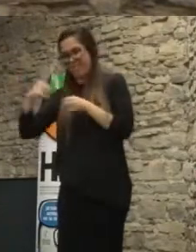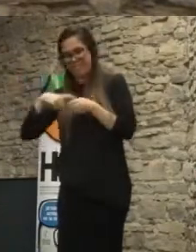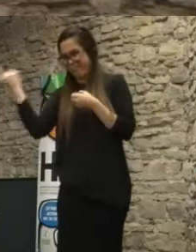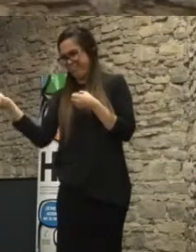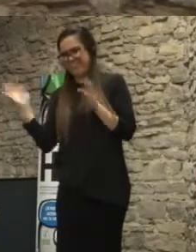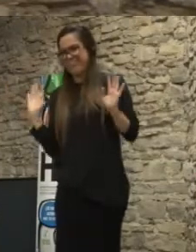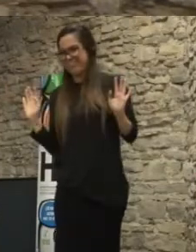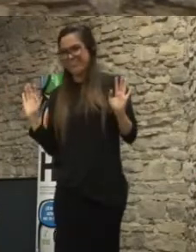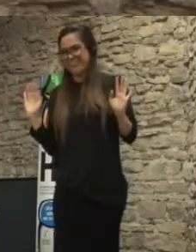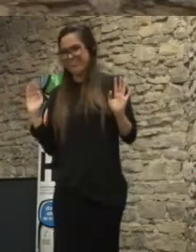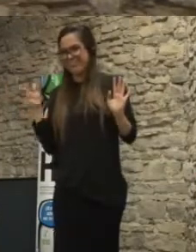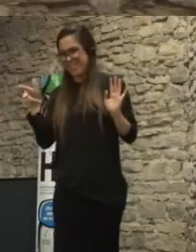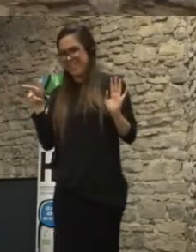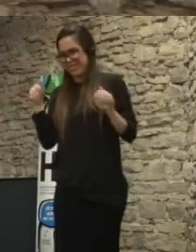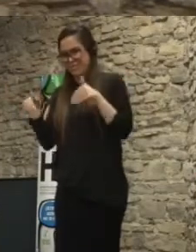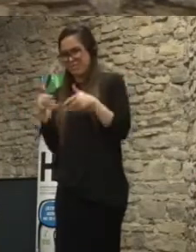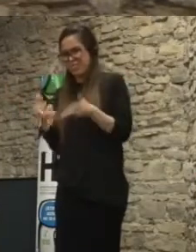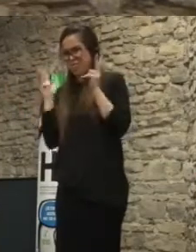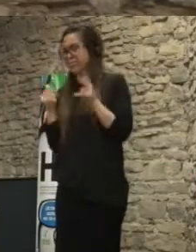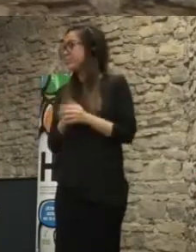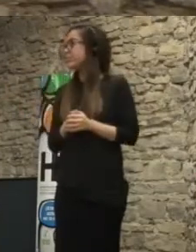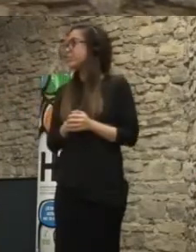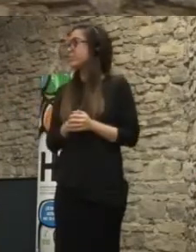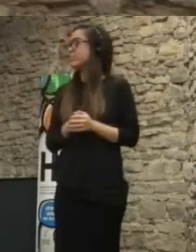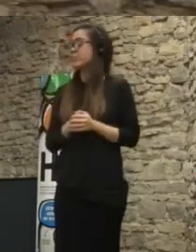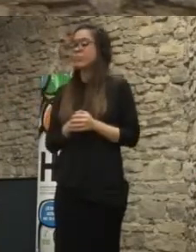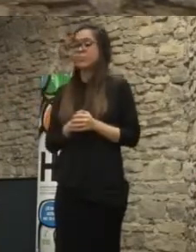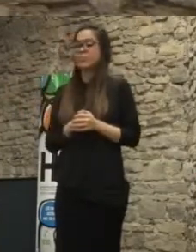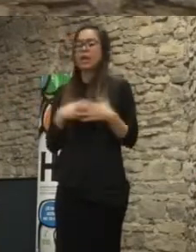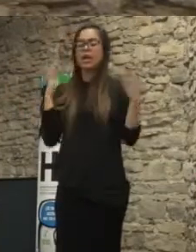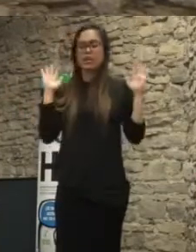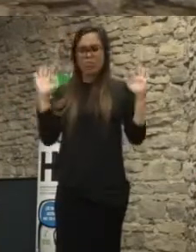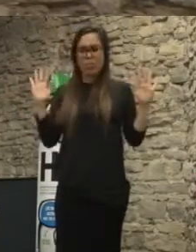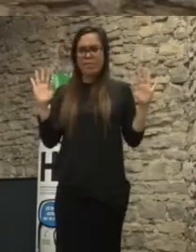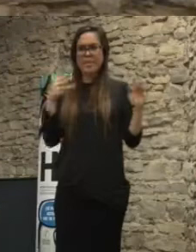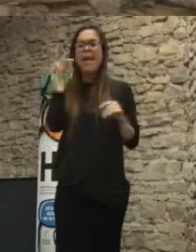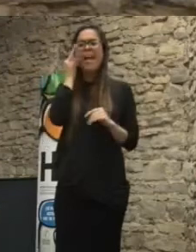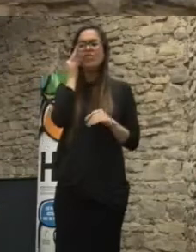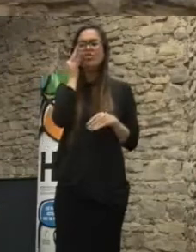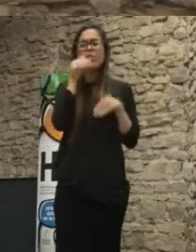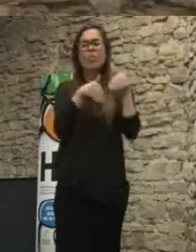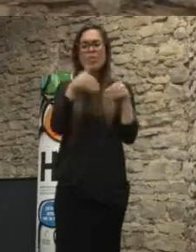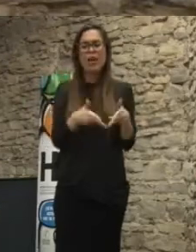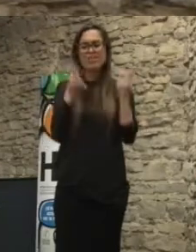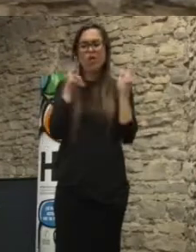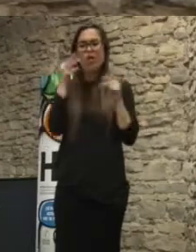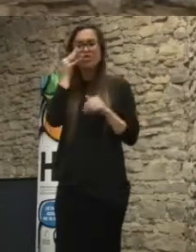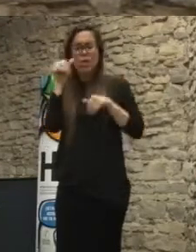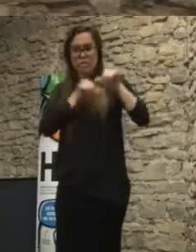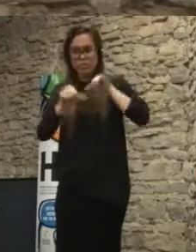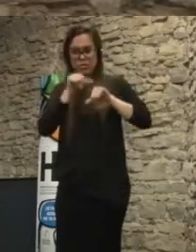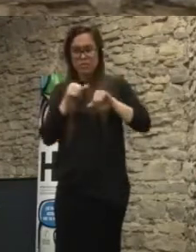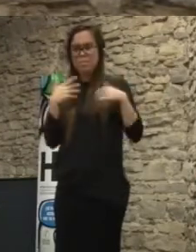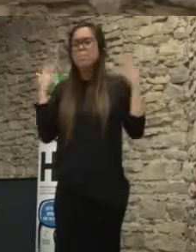El hecho asociativo como un hecho democrático. la actividad asociativa o la actividad